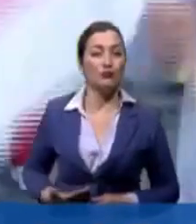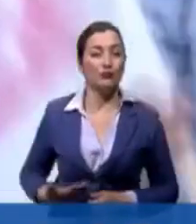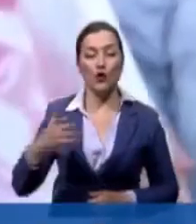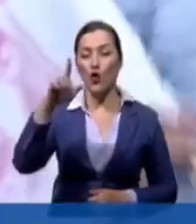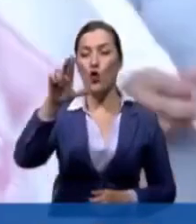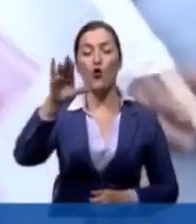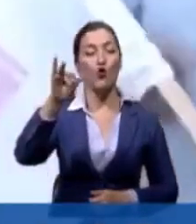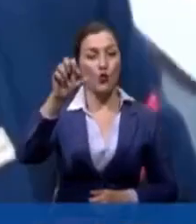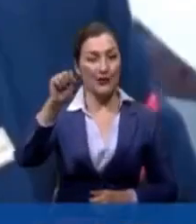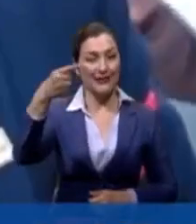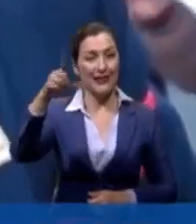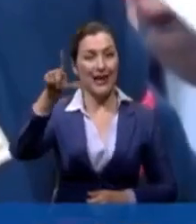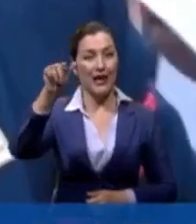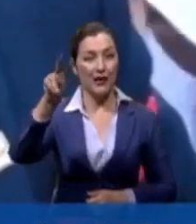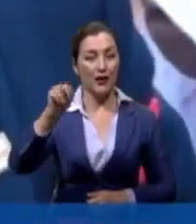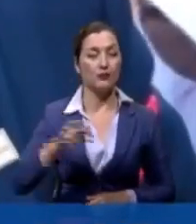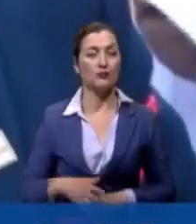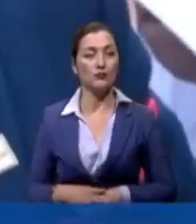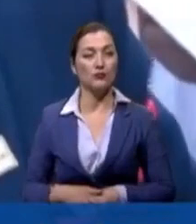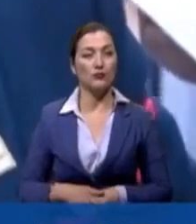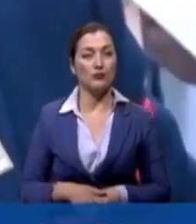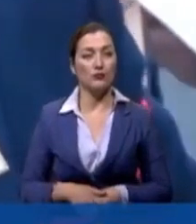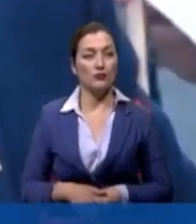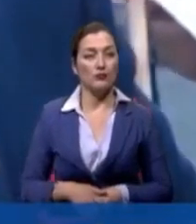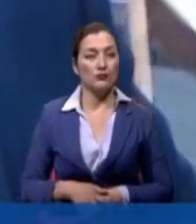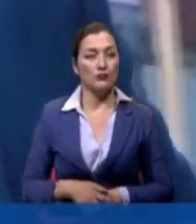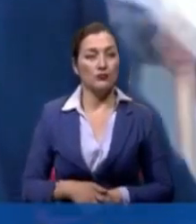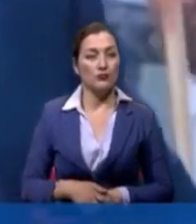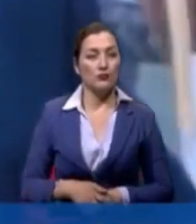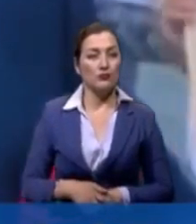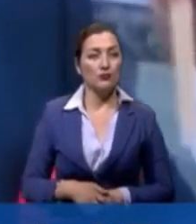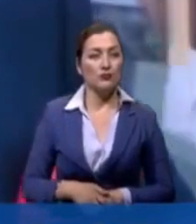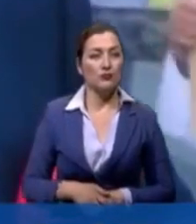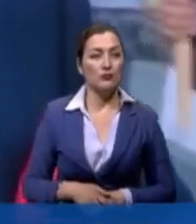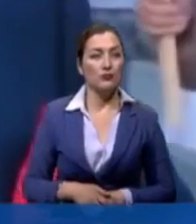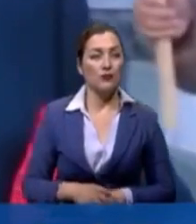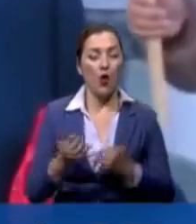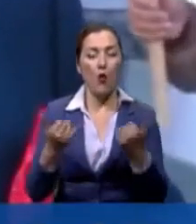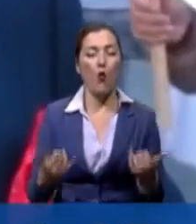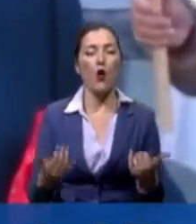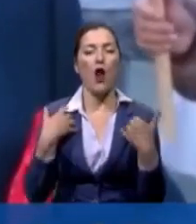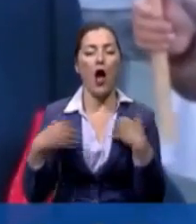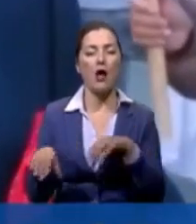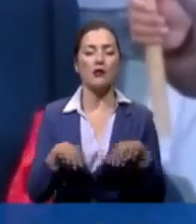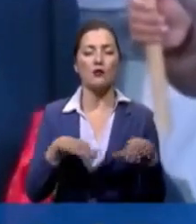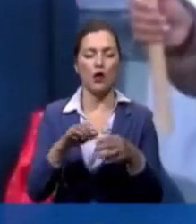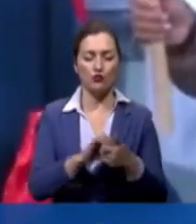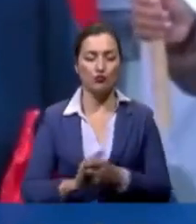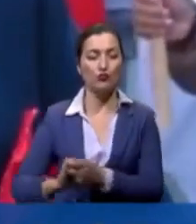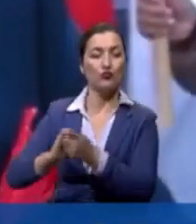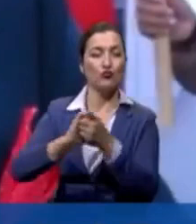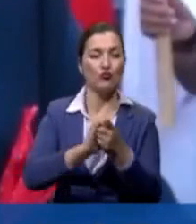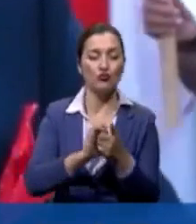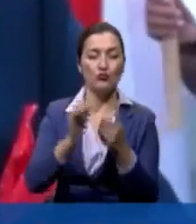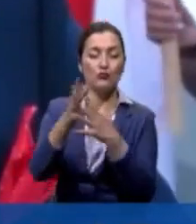Luis Carlos Galán. Y hoy queremos hacer un acto de solidaridad, de empatía, de acompañamiento a nuestros hermanos